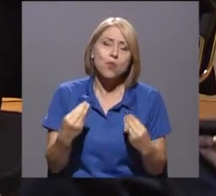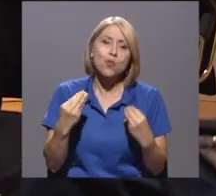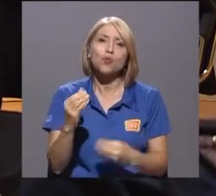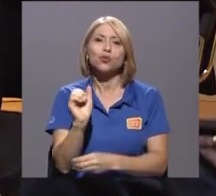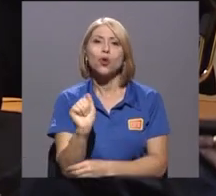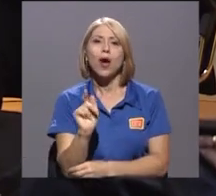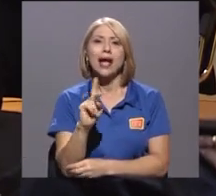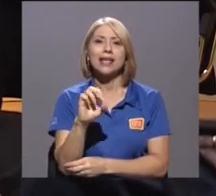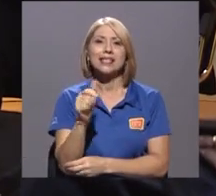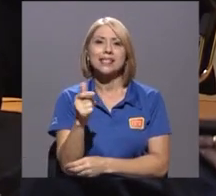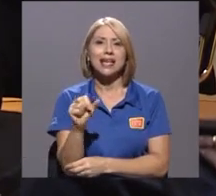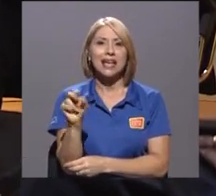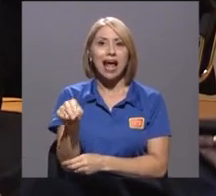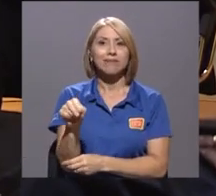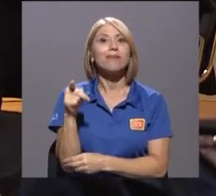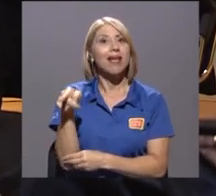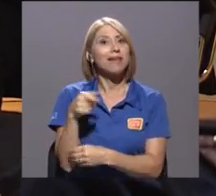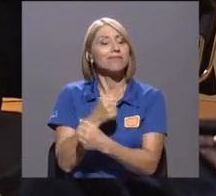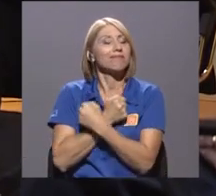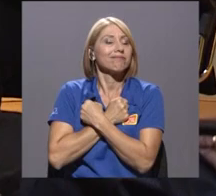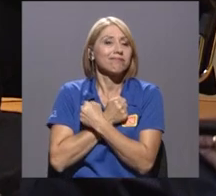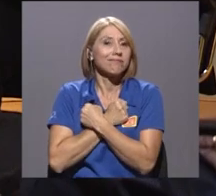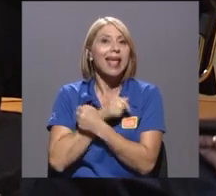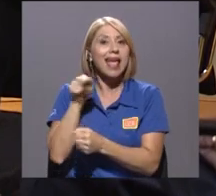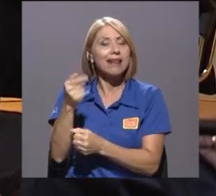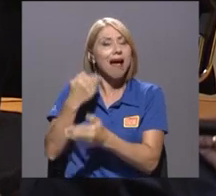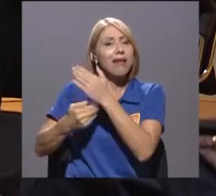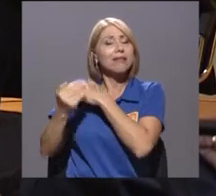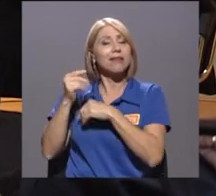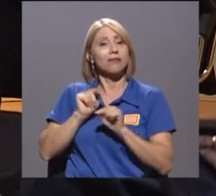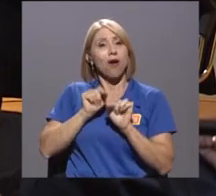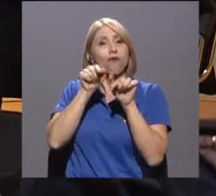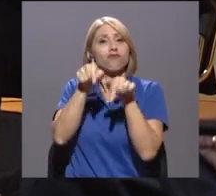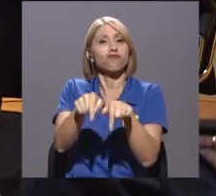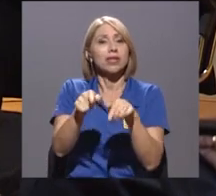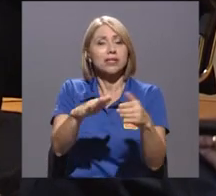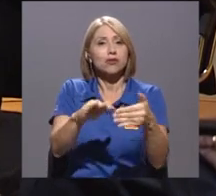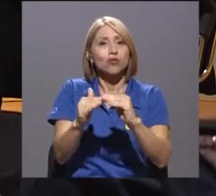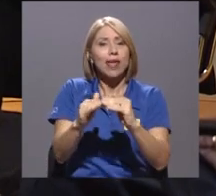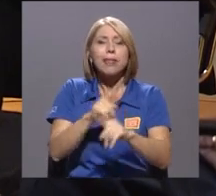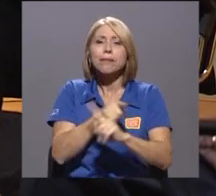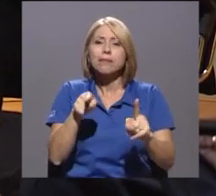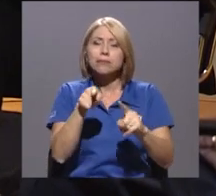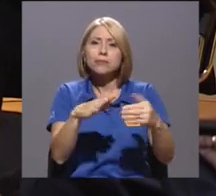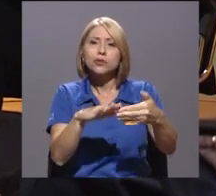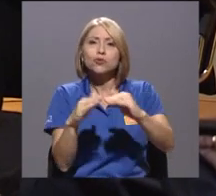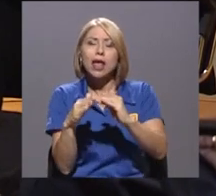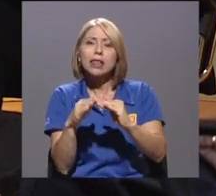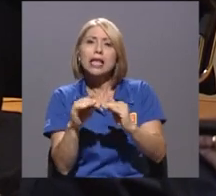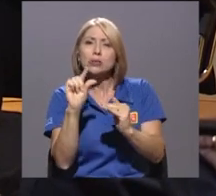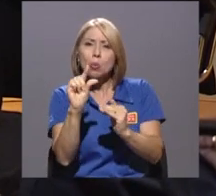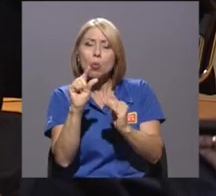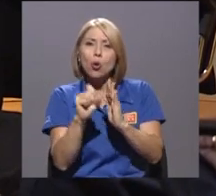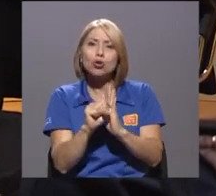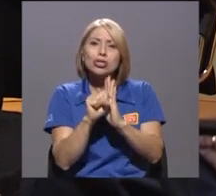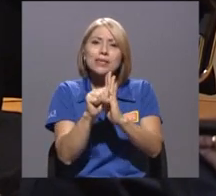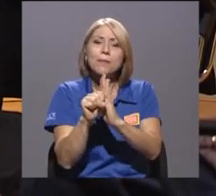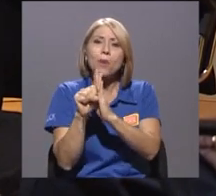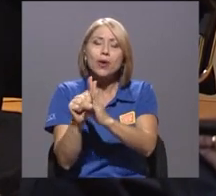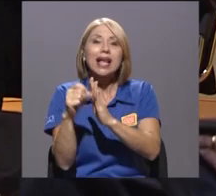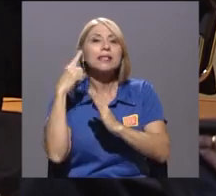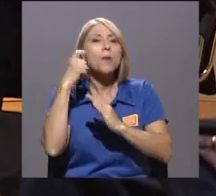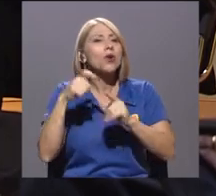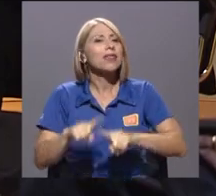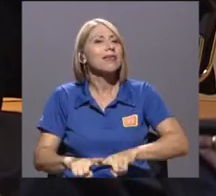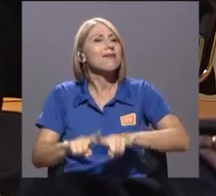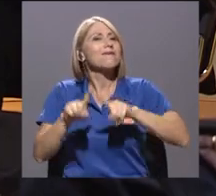estuve en esta ciudad pero la ciudad es un poco simbólica por las diferencias y la armonía entre el